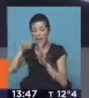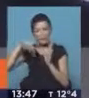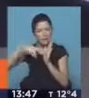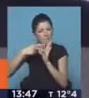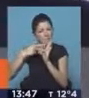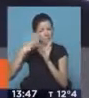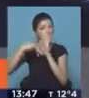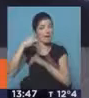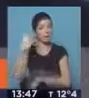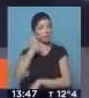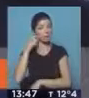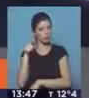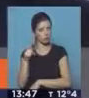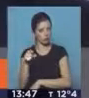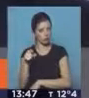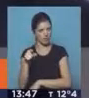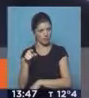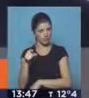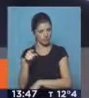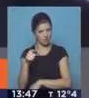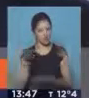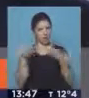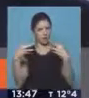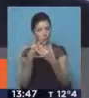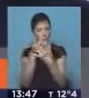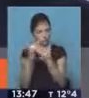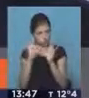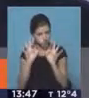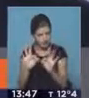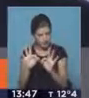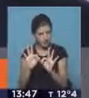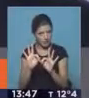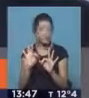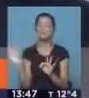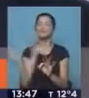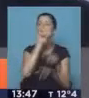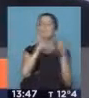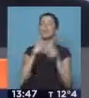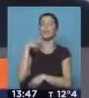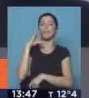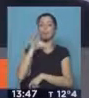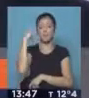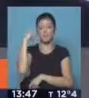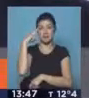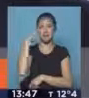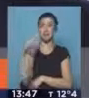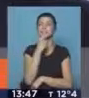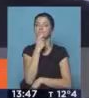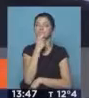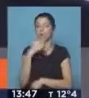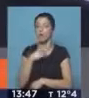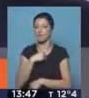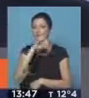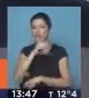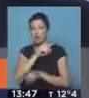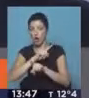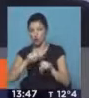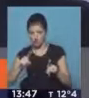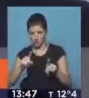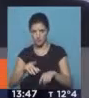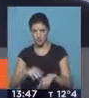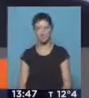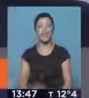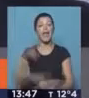incluso había tenido a todos los colombianos alrededor de la idea creer o no creer. El acuerdo es